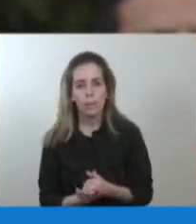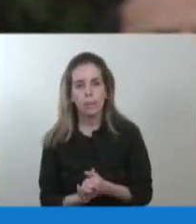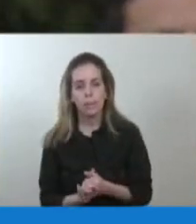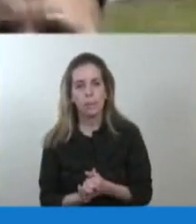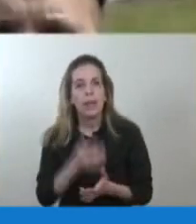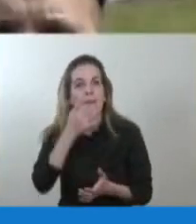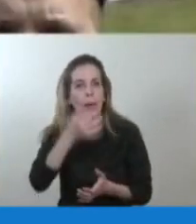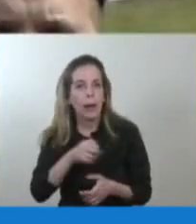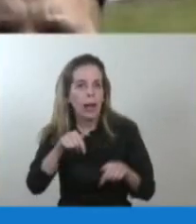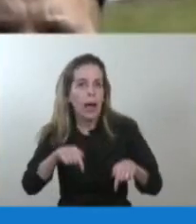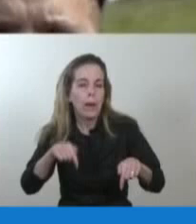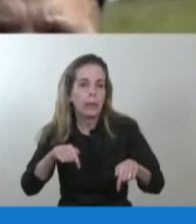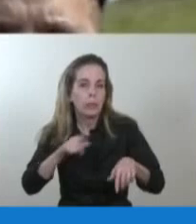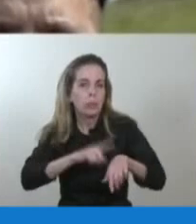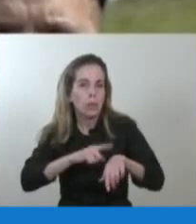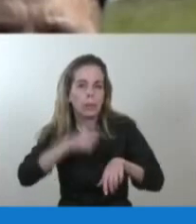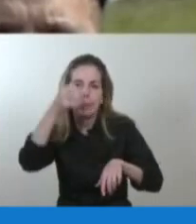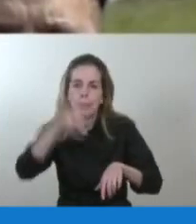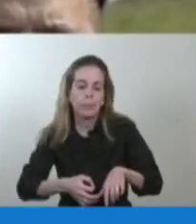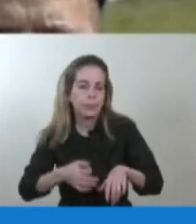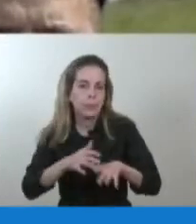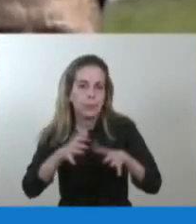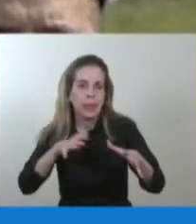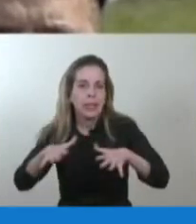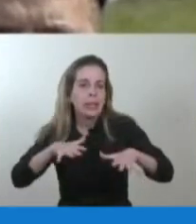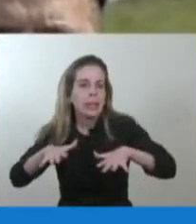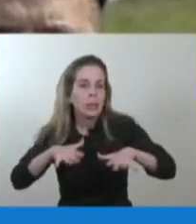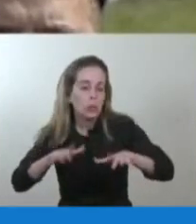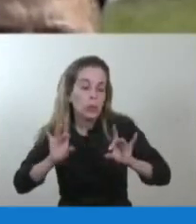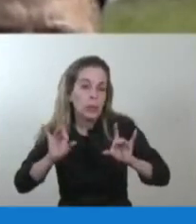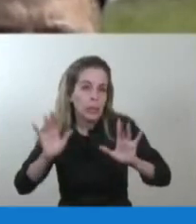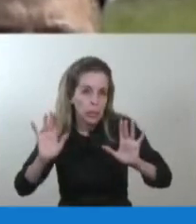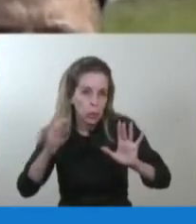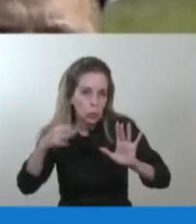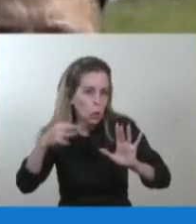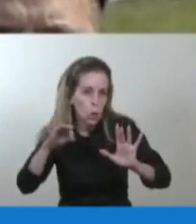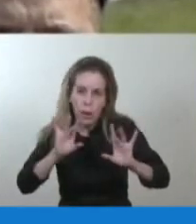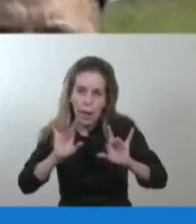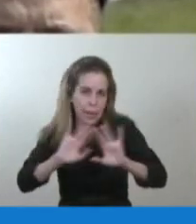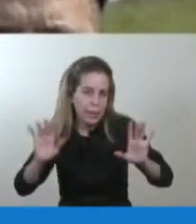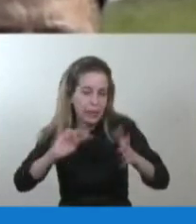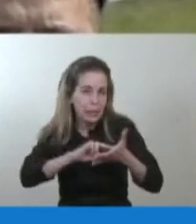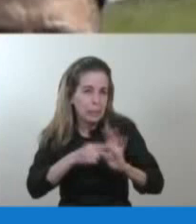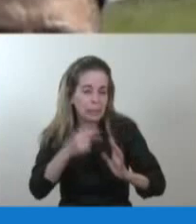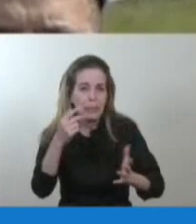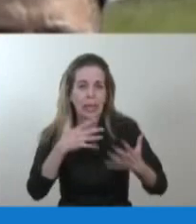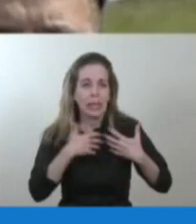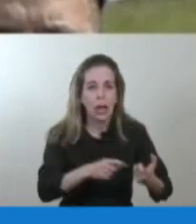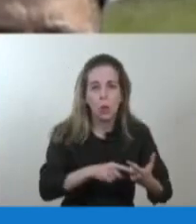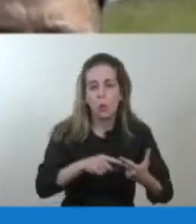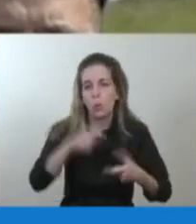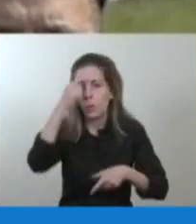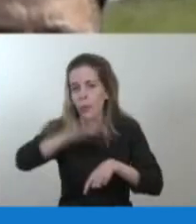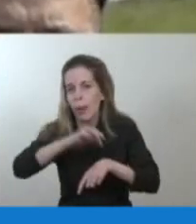y la verdad que estamos en este momento atravesando una situación excepcional una crisis sanitaria una pandemia